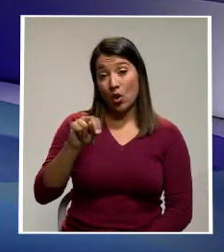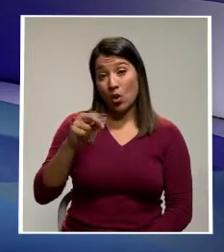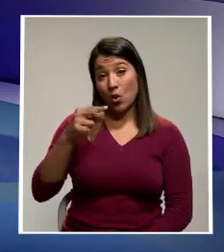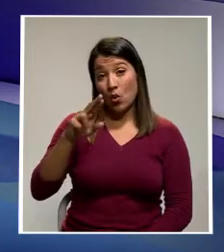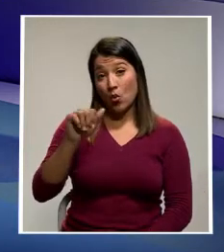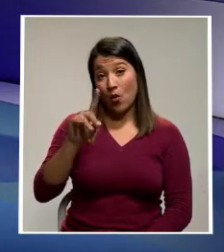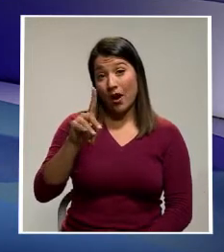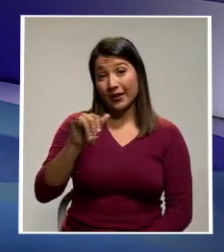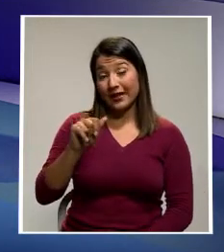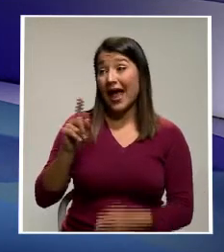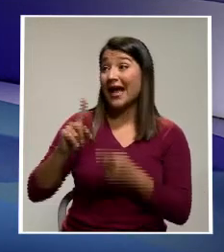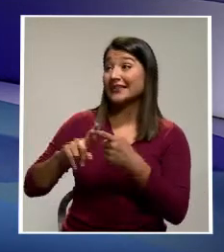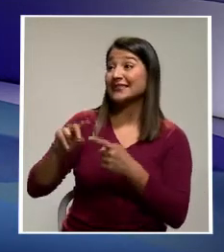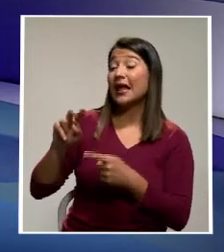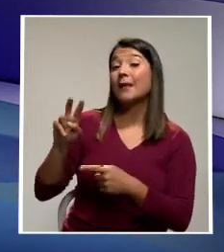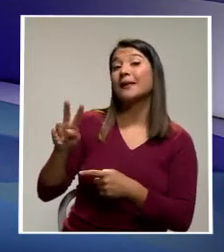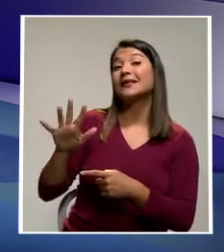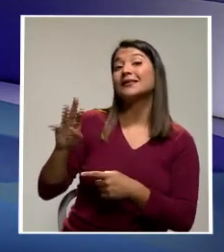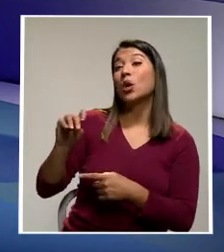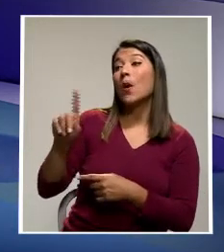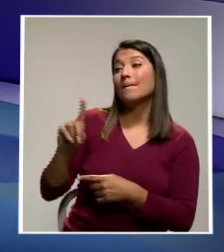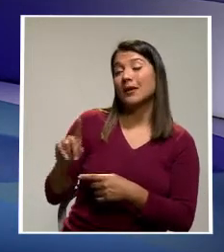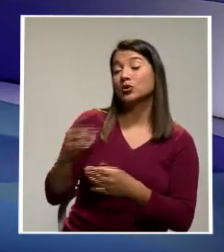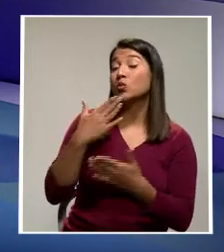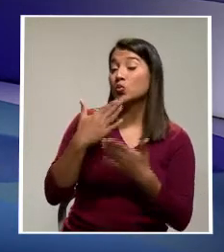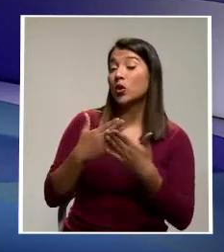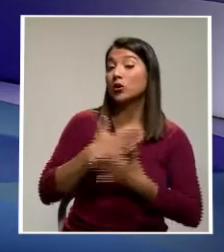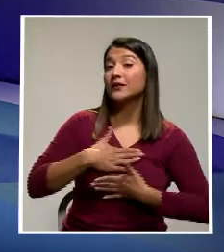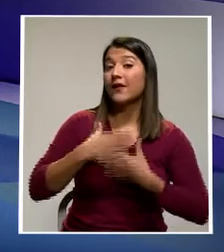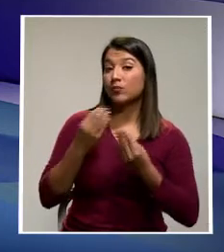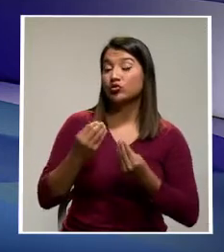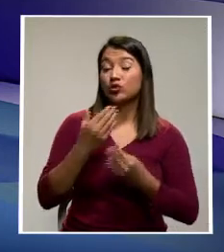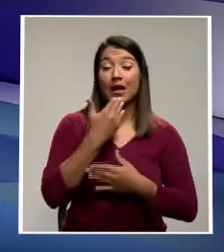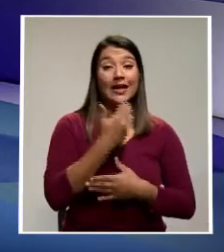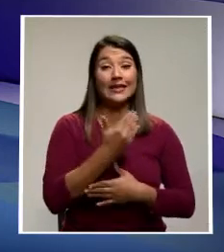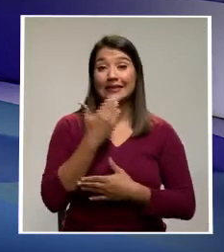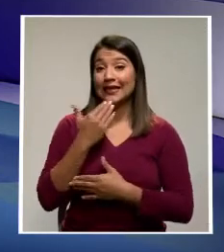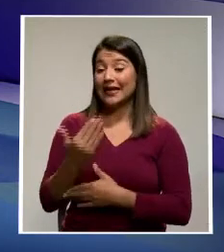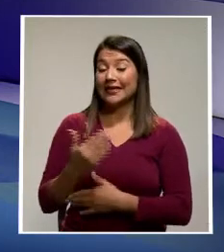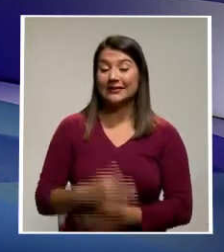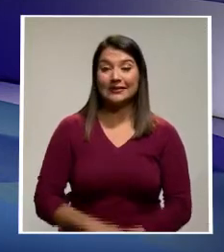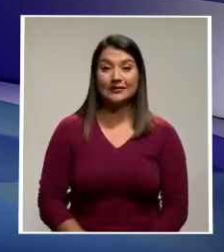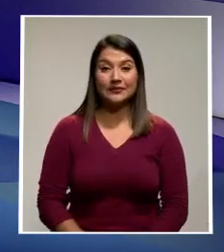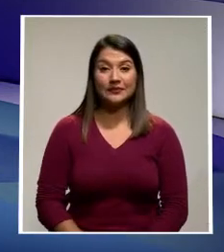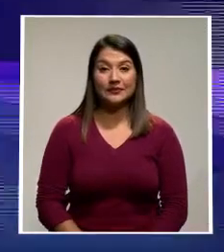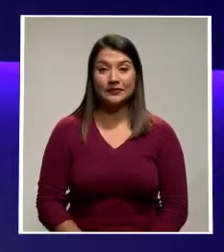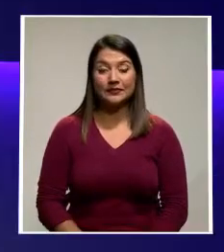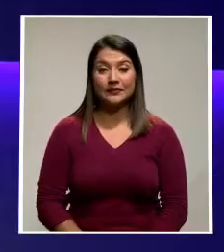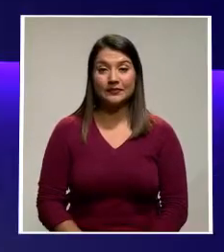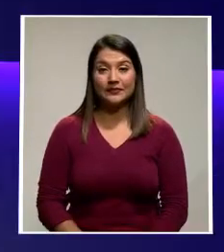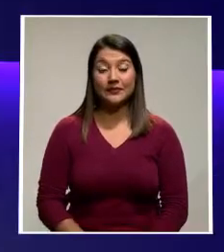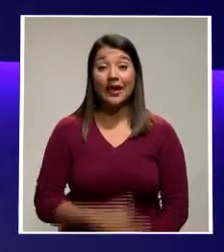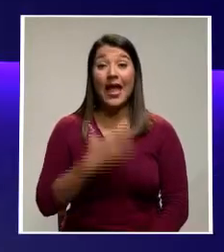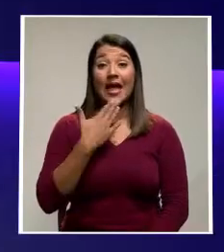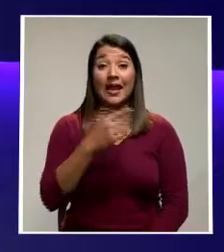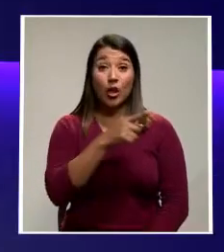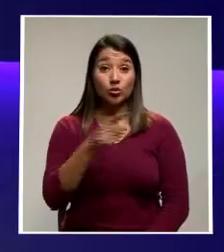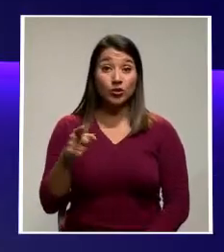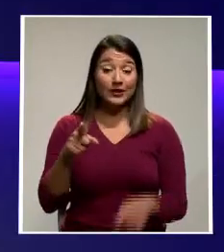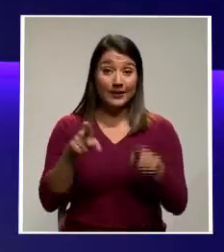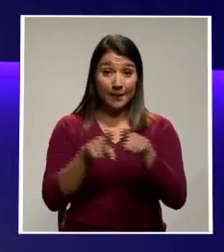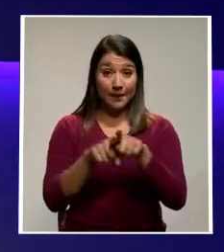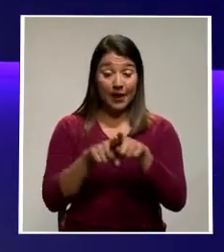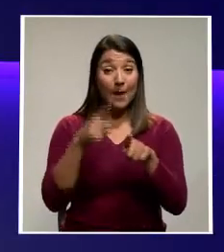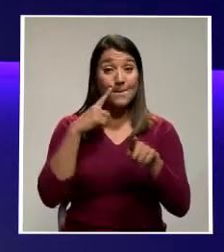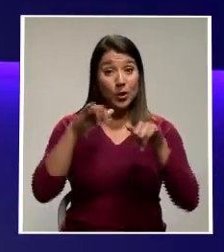disfrutarla mucho. Buenísimo, muchísimas gracias. Muchas gracias a vos, Ernesto. Aurelia Dobles. Gracias, Ernesto. Gracias también a ustedes